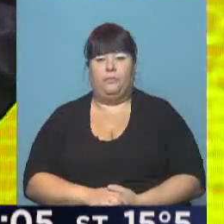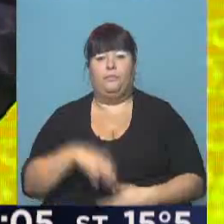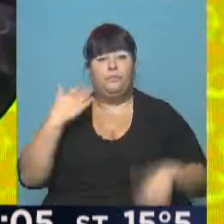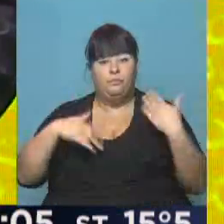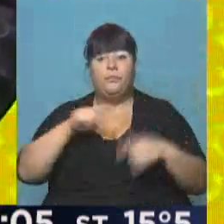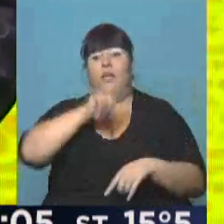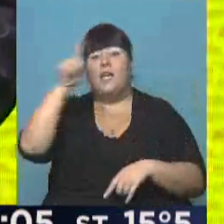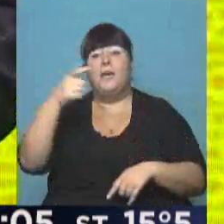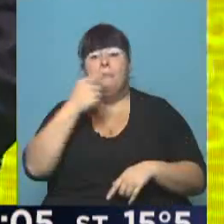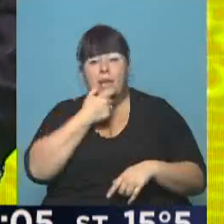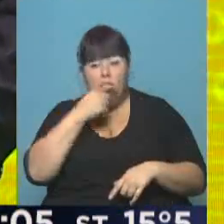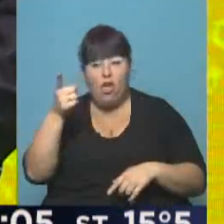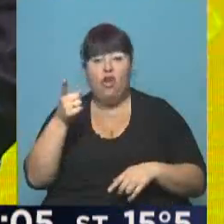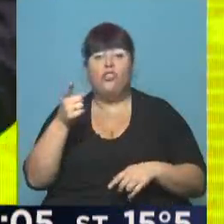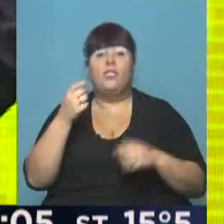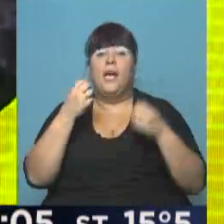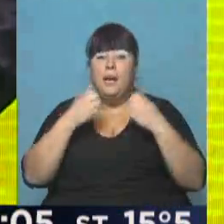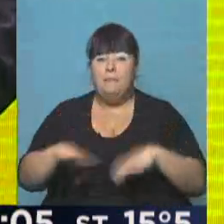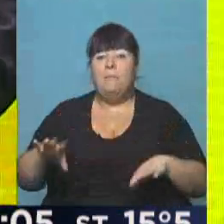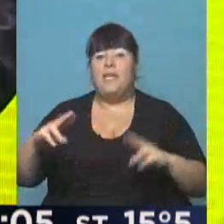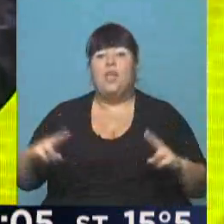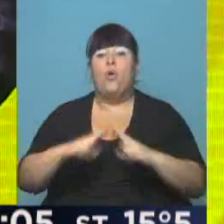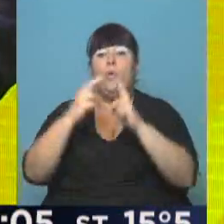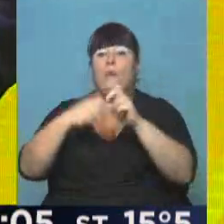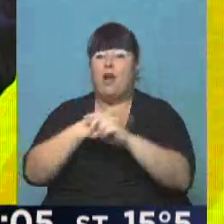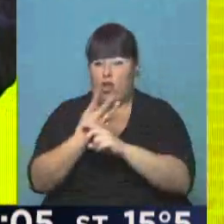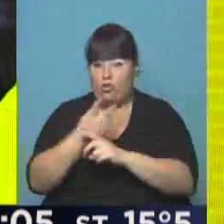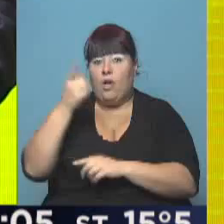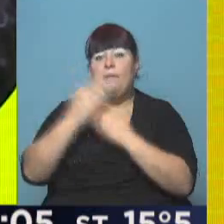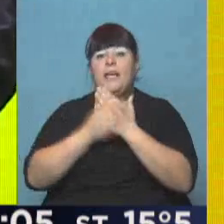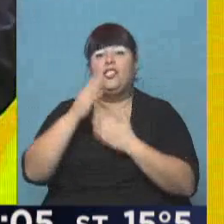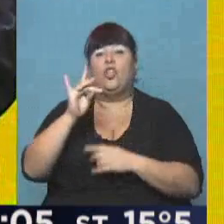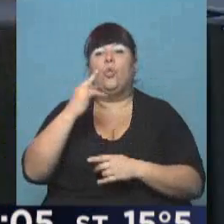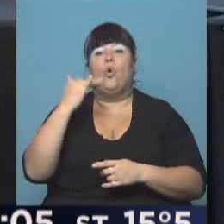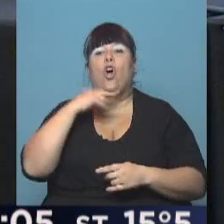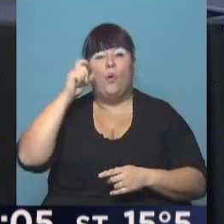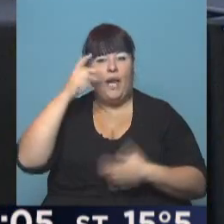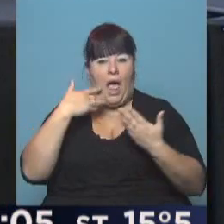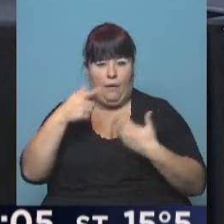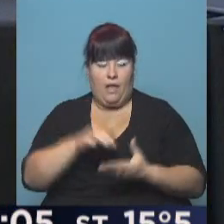Urgente, nos trasladamos a Mendoza. Comenzó la cumbre del Mercosur. Está hablando el ministro Duhovne.